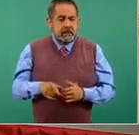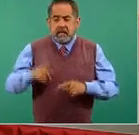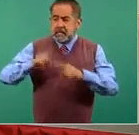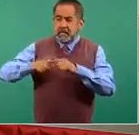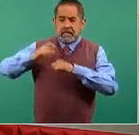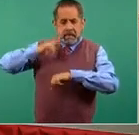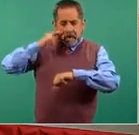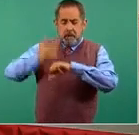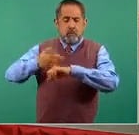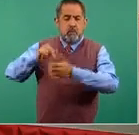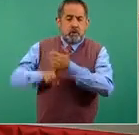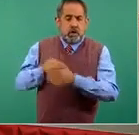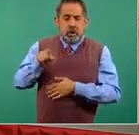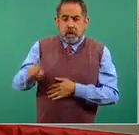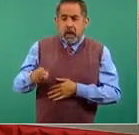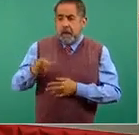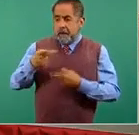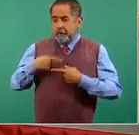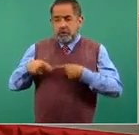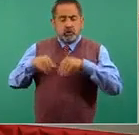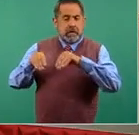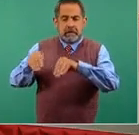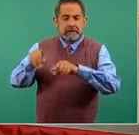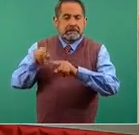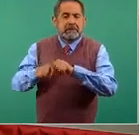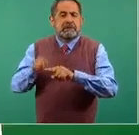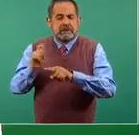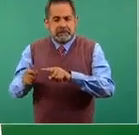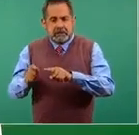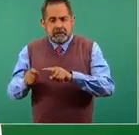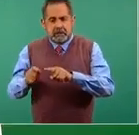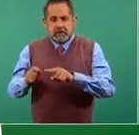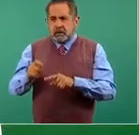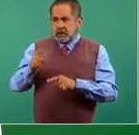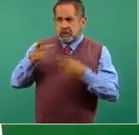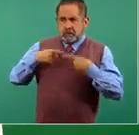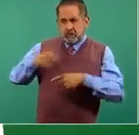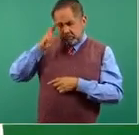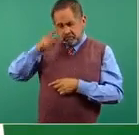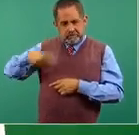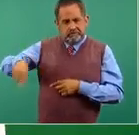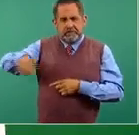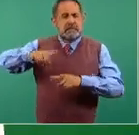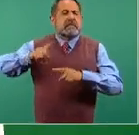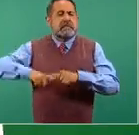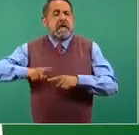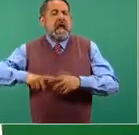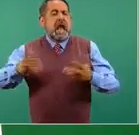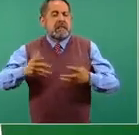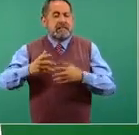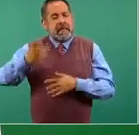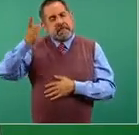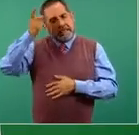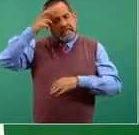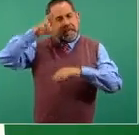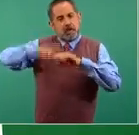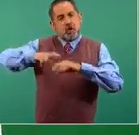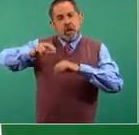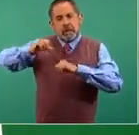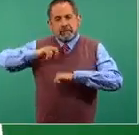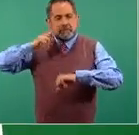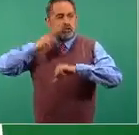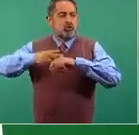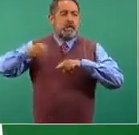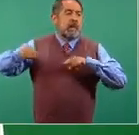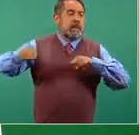es responsable de eso no es el personal operativo, por quien tenemos un gran respeto, sino quien ha estado al frente en